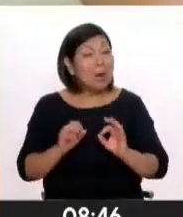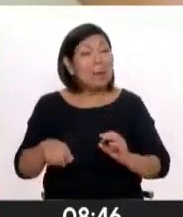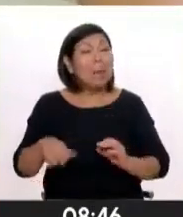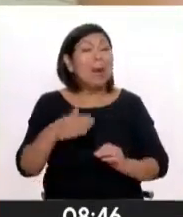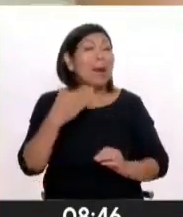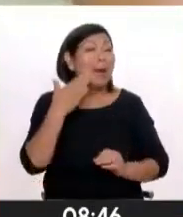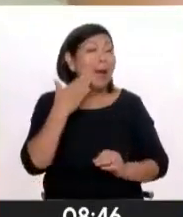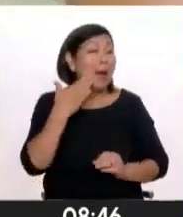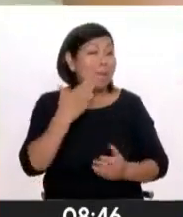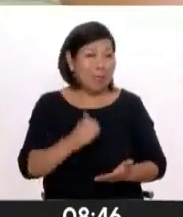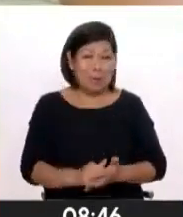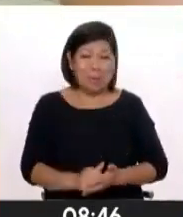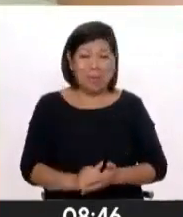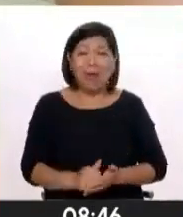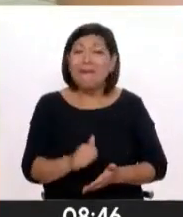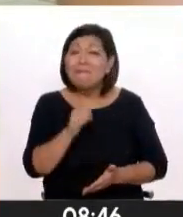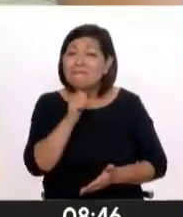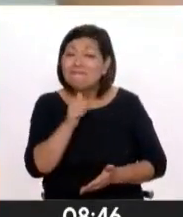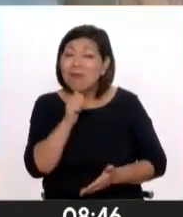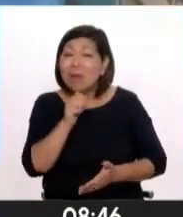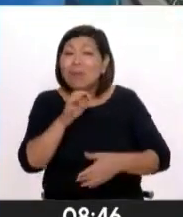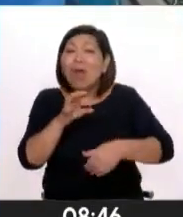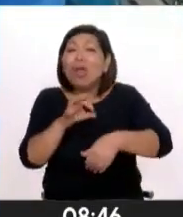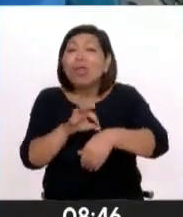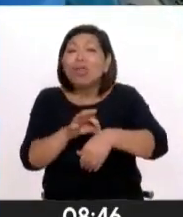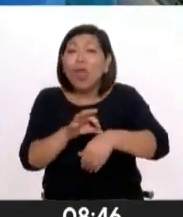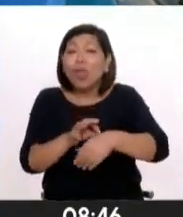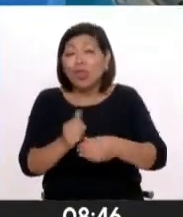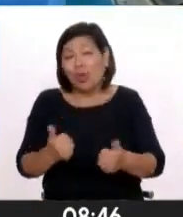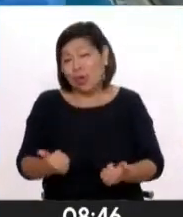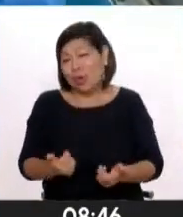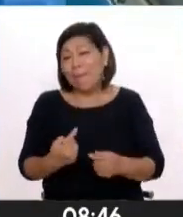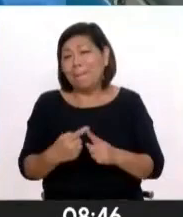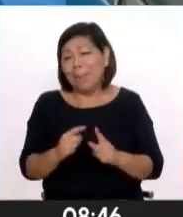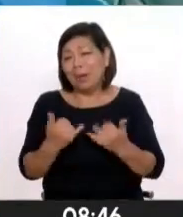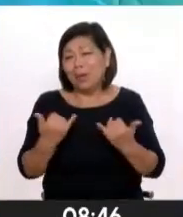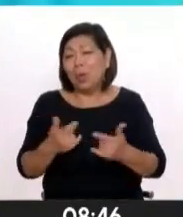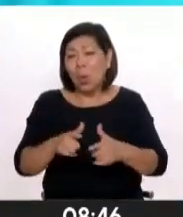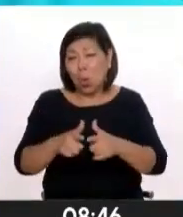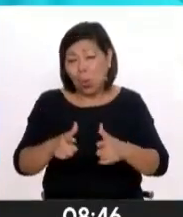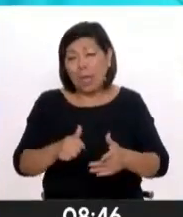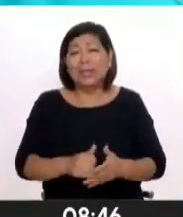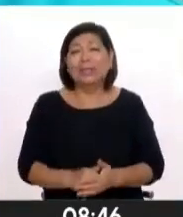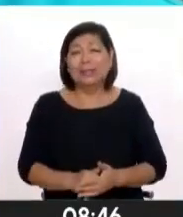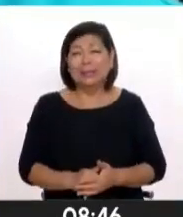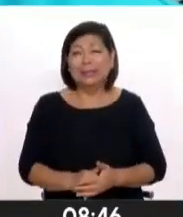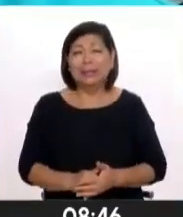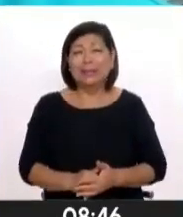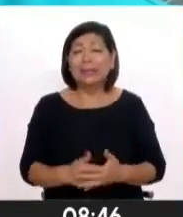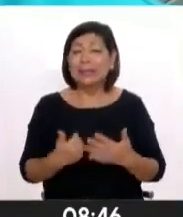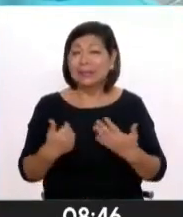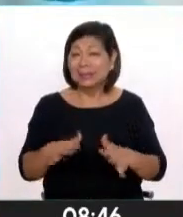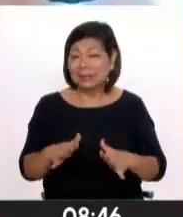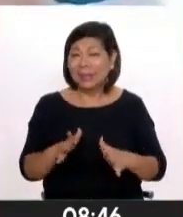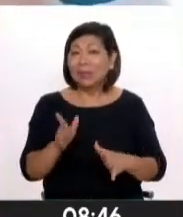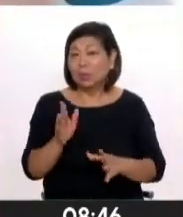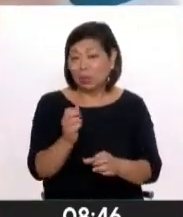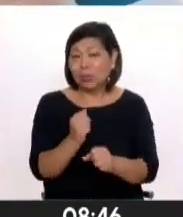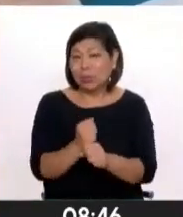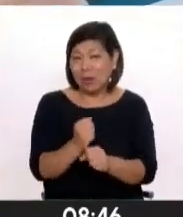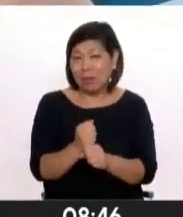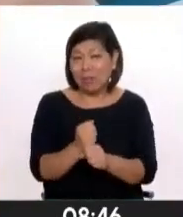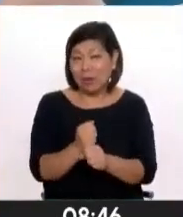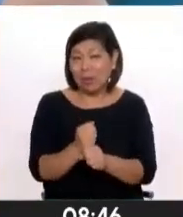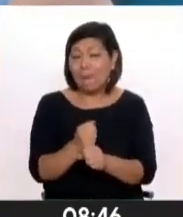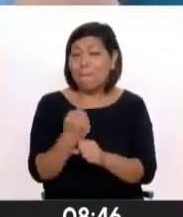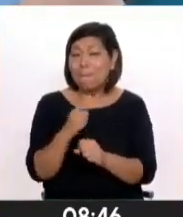la madre, dada la ausencia de postas médicas con buenas condiciones en zonas rurales. Y es que dicho trabajo también es